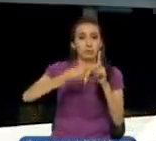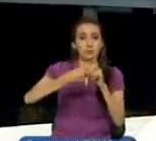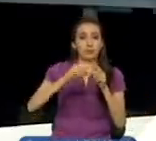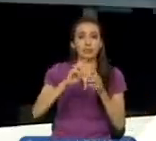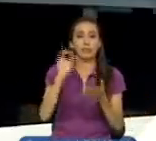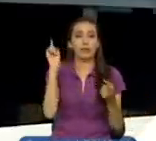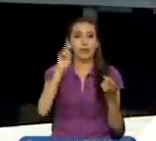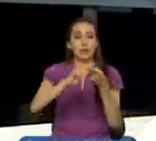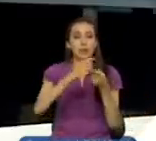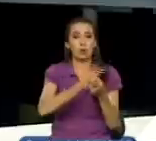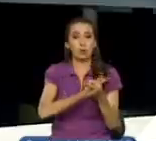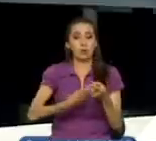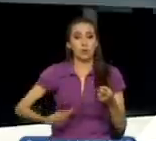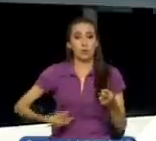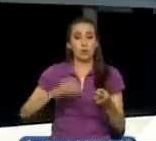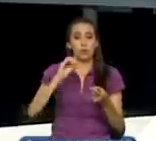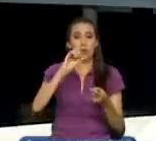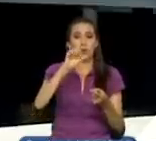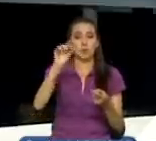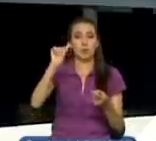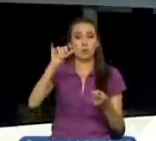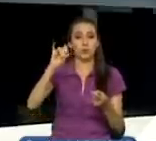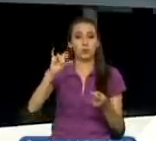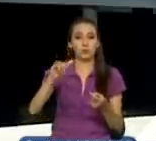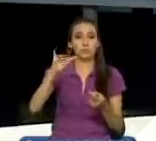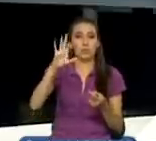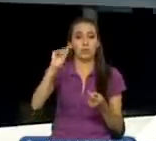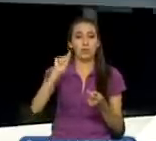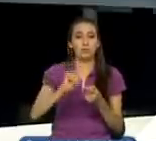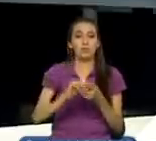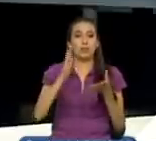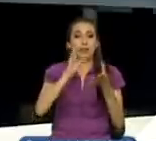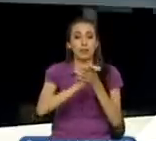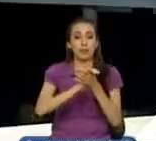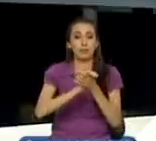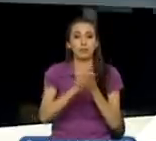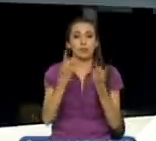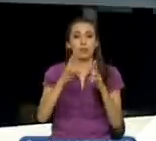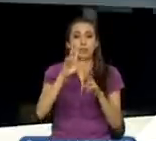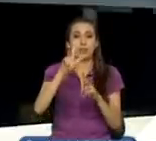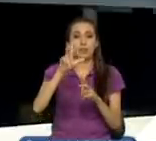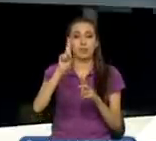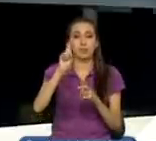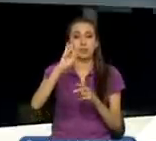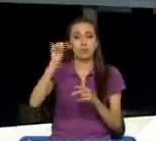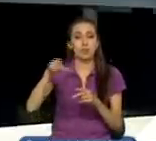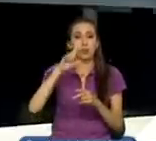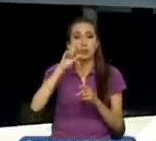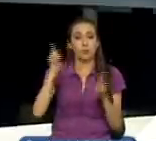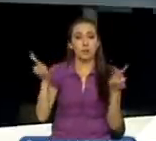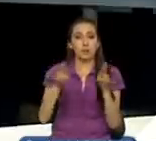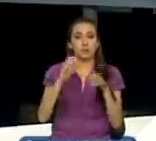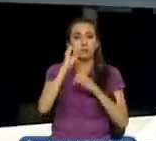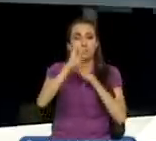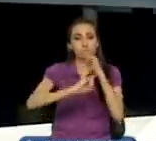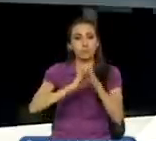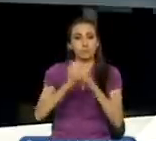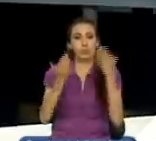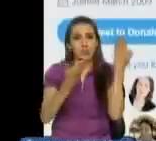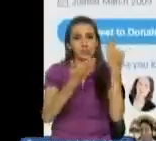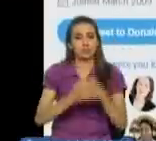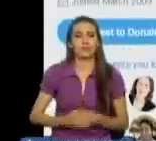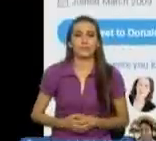del expresidente oyant ta umala y su esposa se realizará el 31 de Julio tenemos más noticias en el siguiente resumen